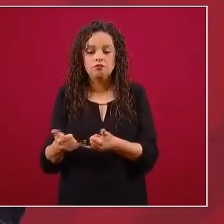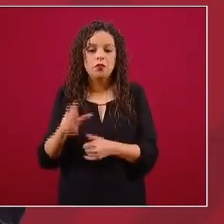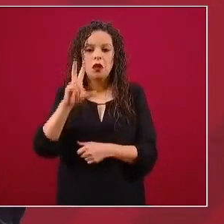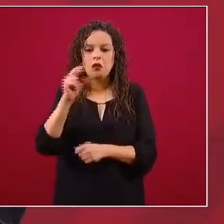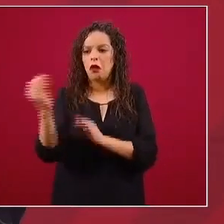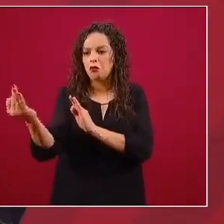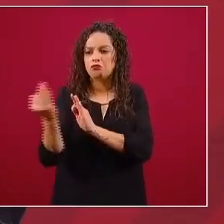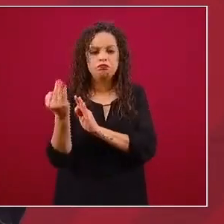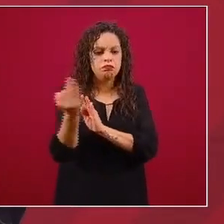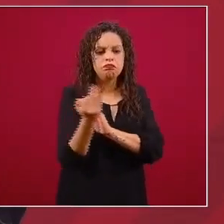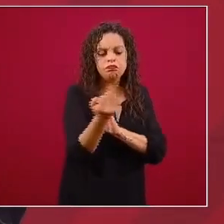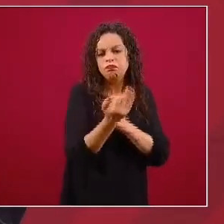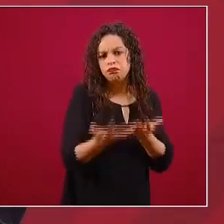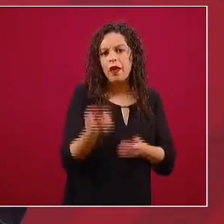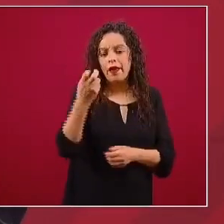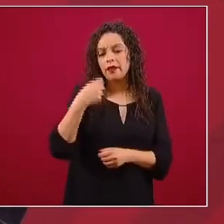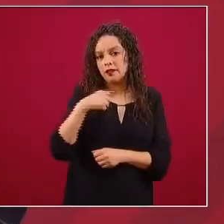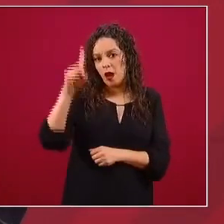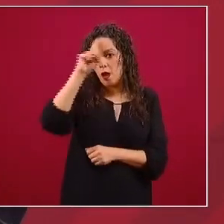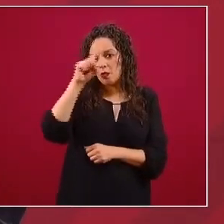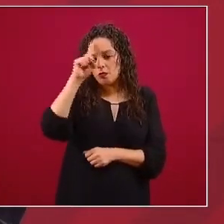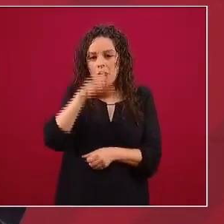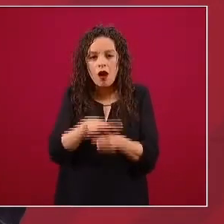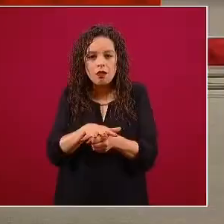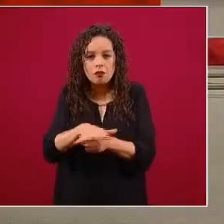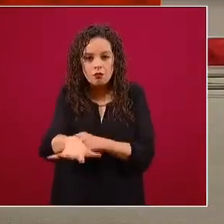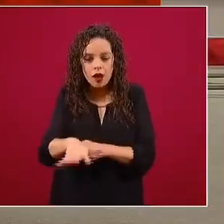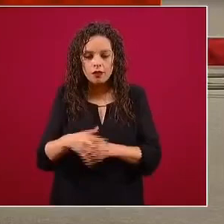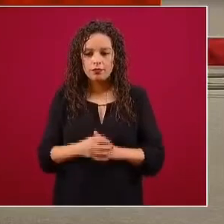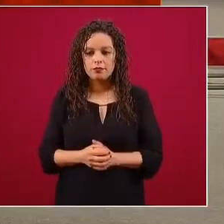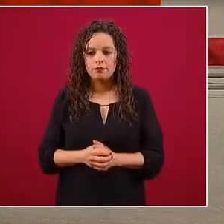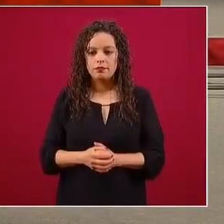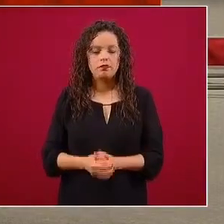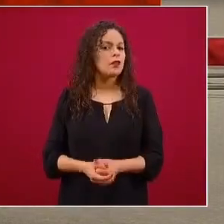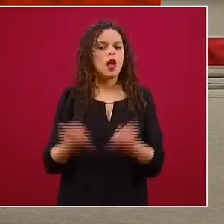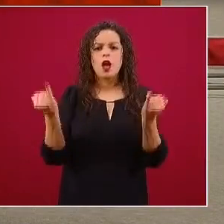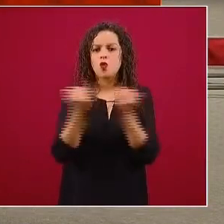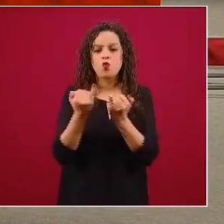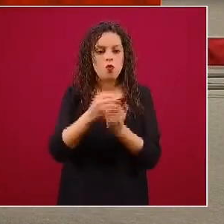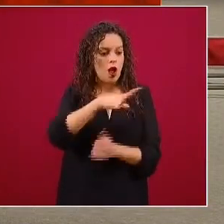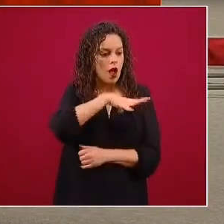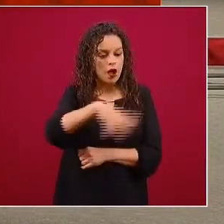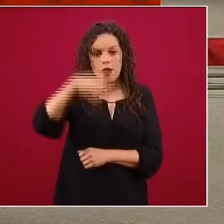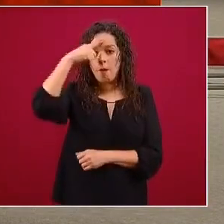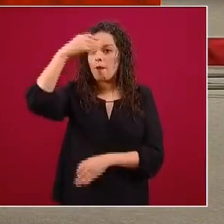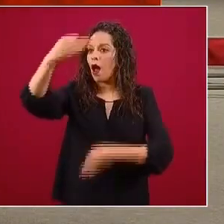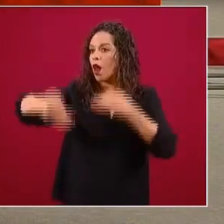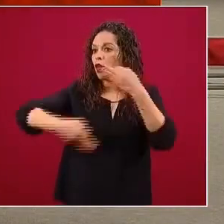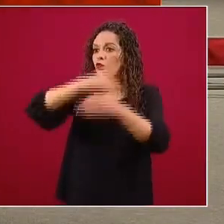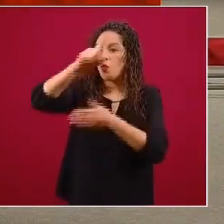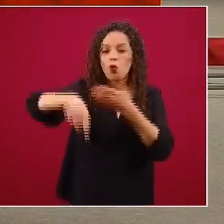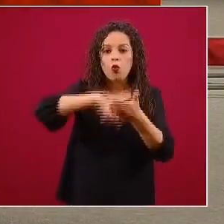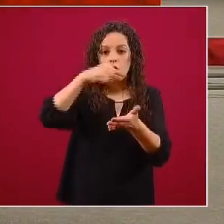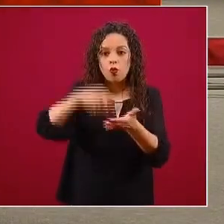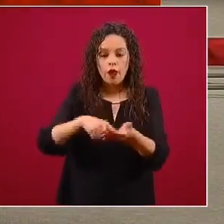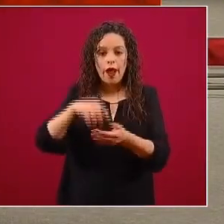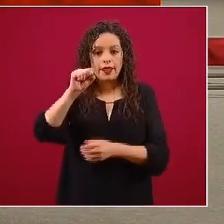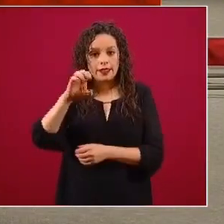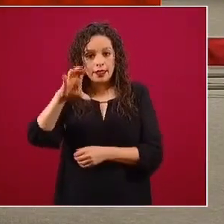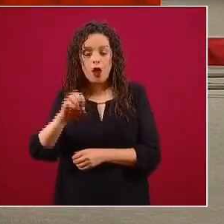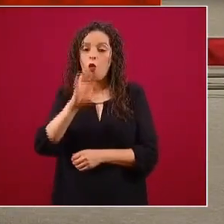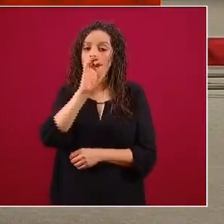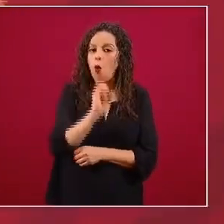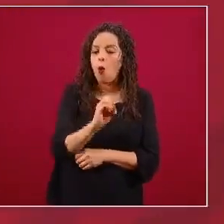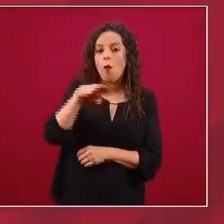otras. Entonces aquí la recomendación sería la misma general para todos los espacios, mojados o